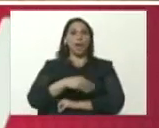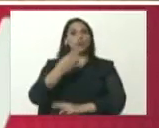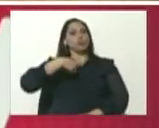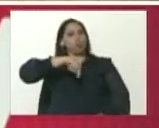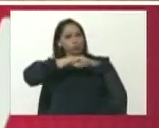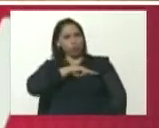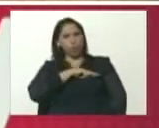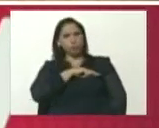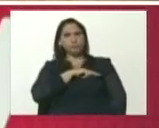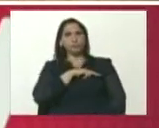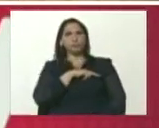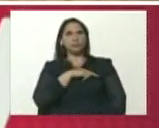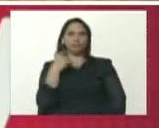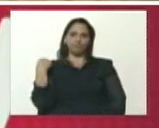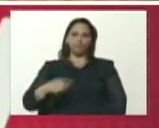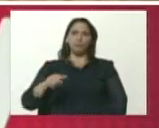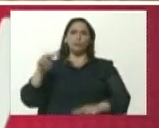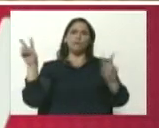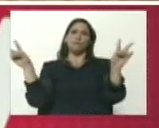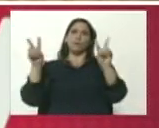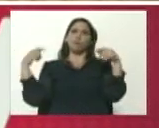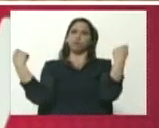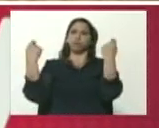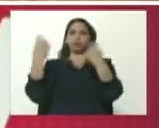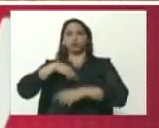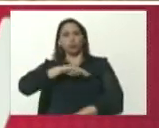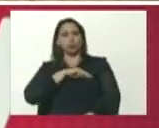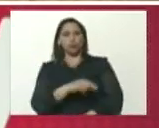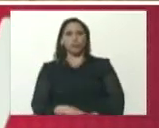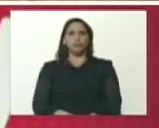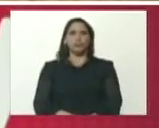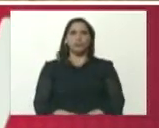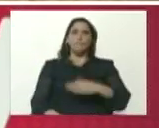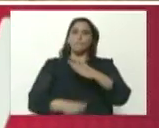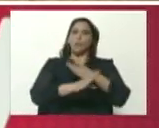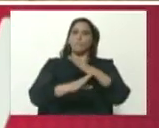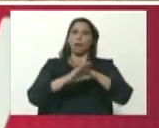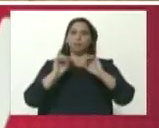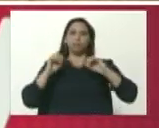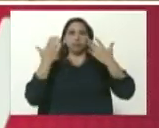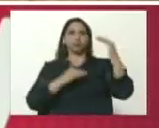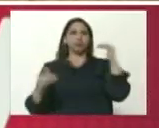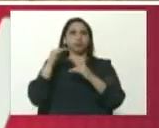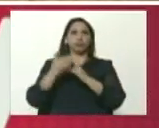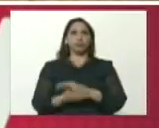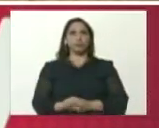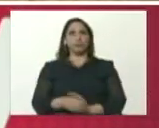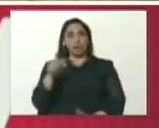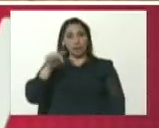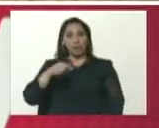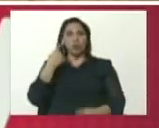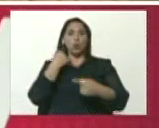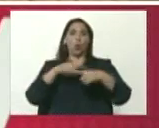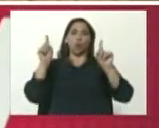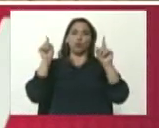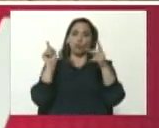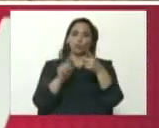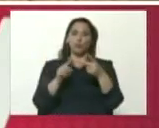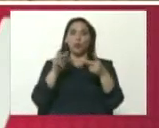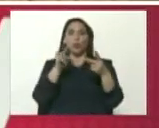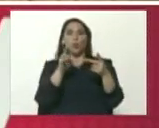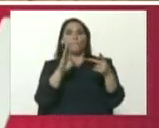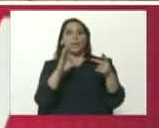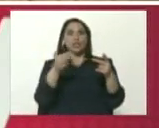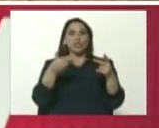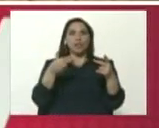nosotros tendremos nuestra victoria y nosotros seguiremos venciendo. Aquí viene VCH de